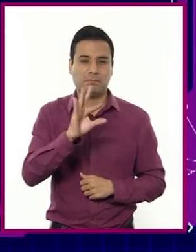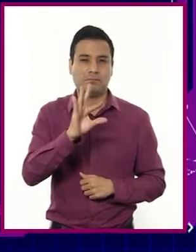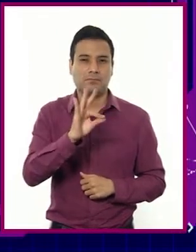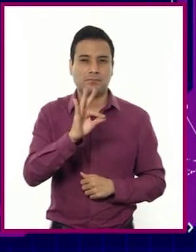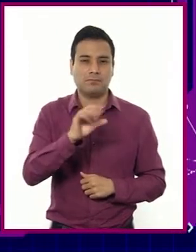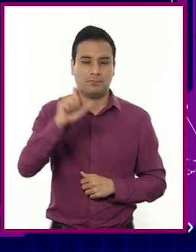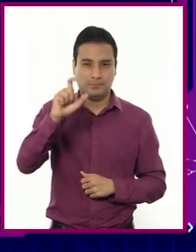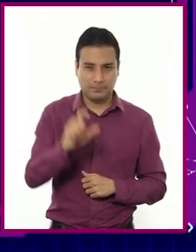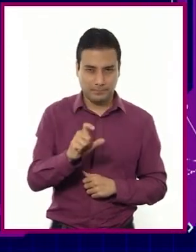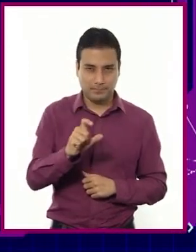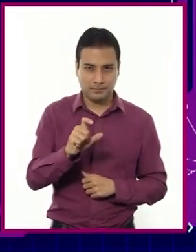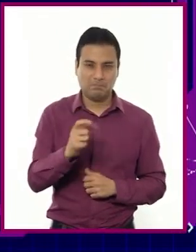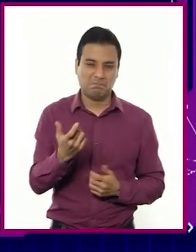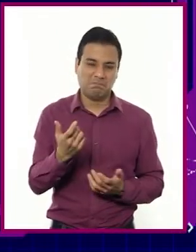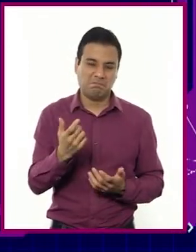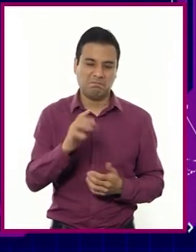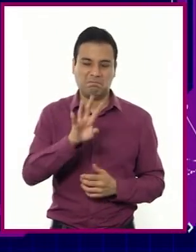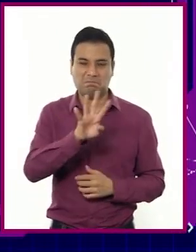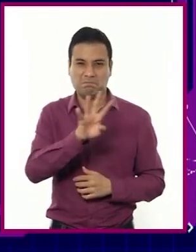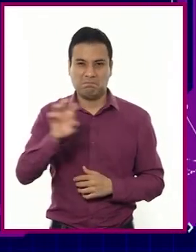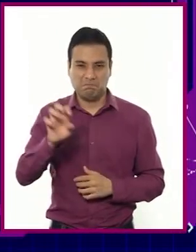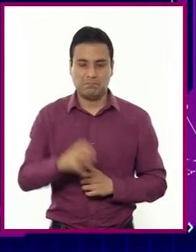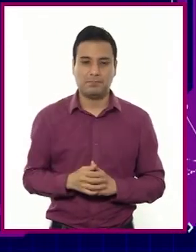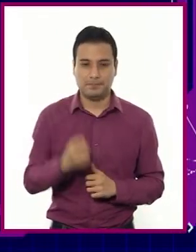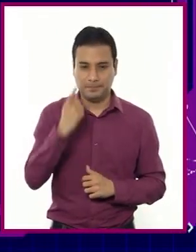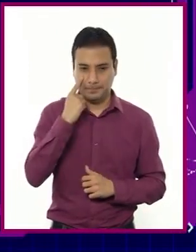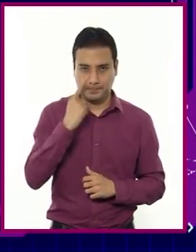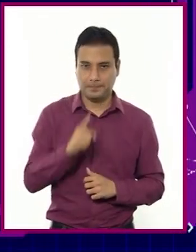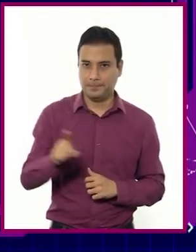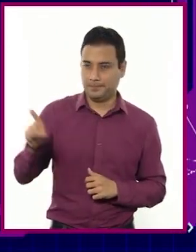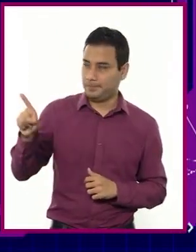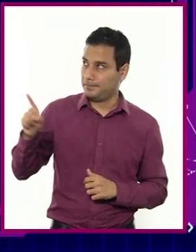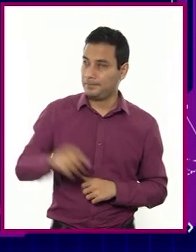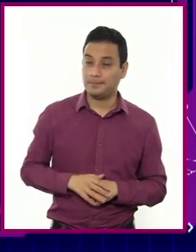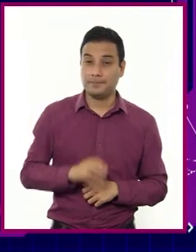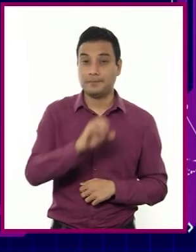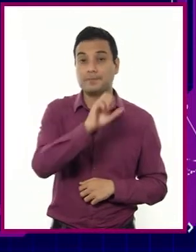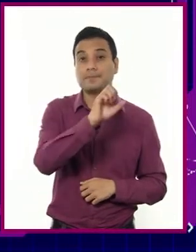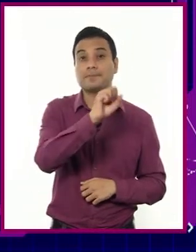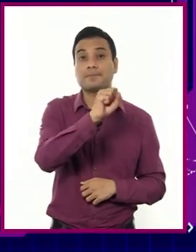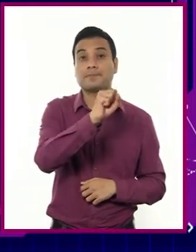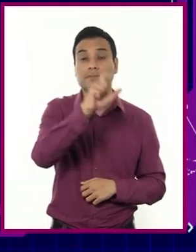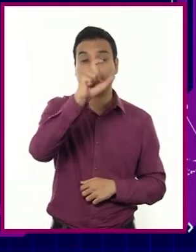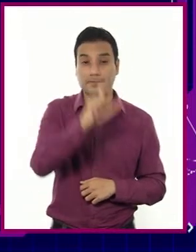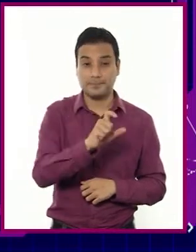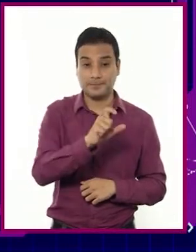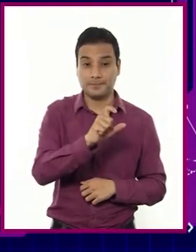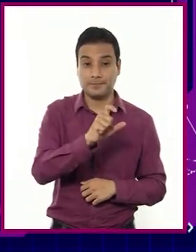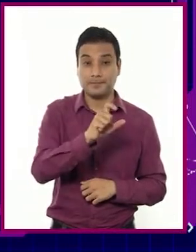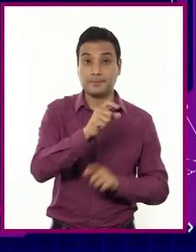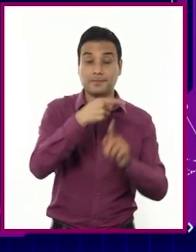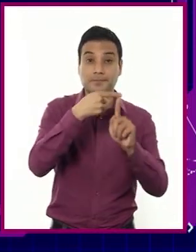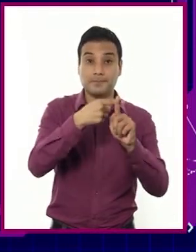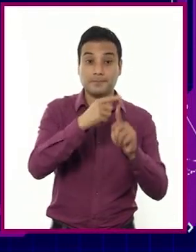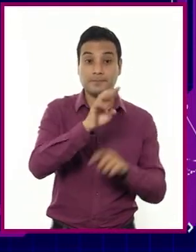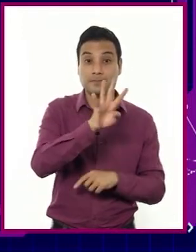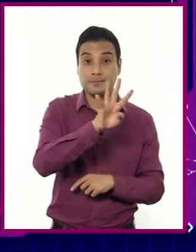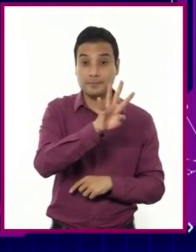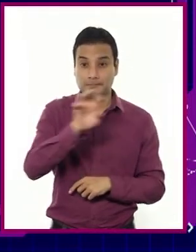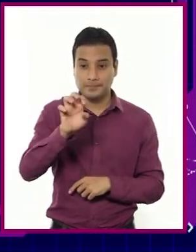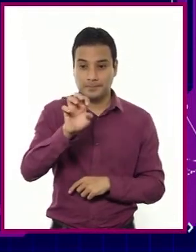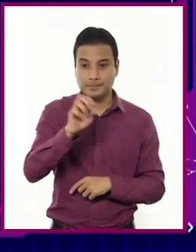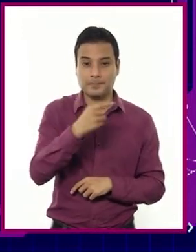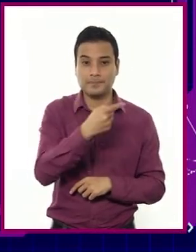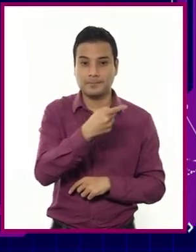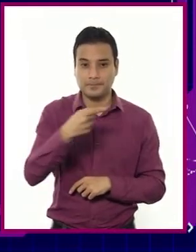y 400, obteniendo la ecuación 60x más 400 menos 40x menos